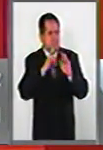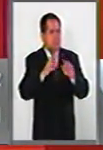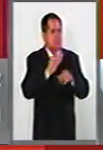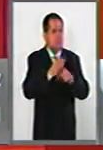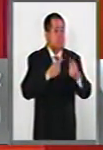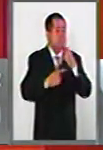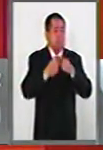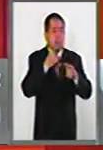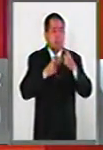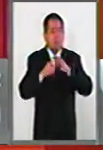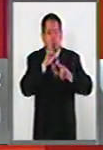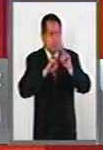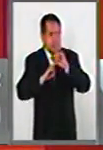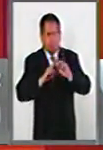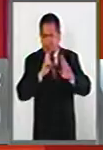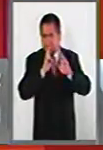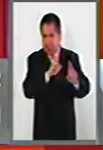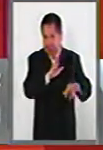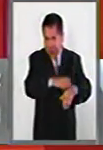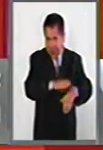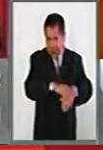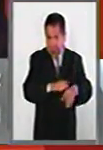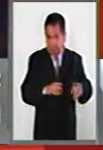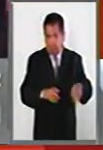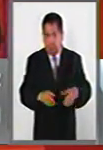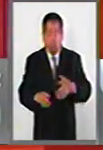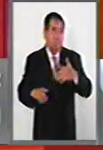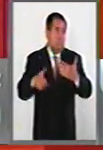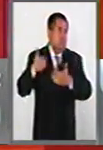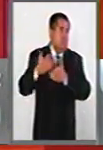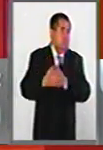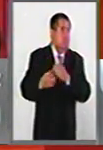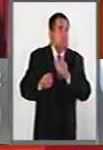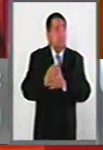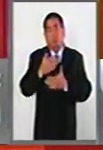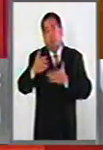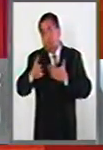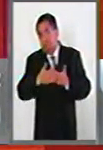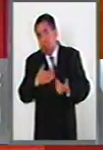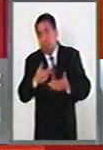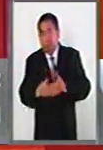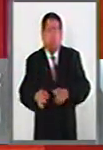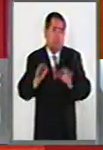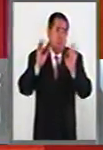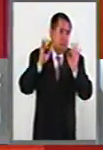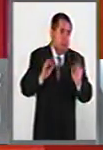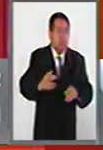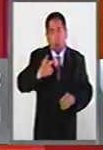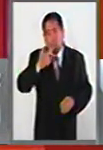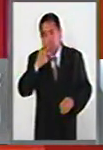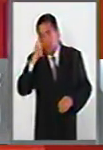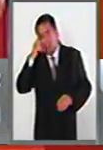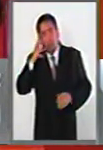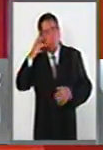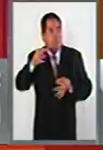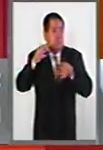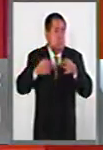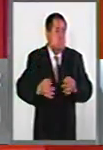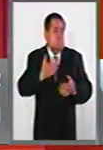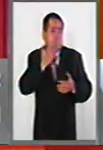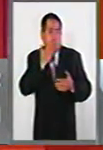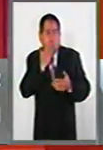venido a decir mentiras, que esta es la modernización y que es el poner a la justicia